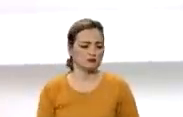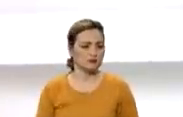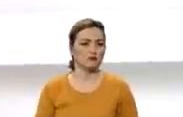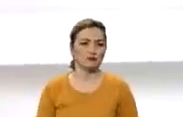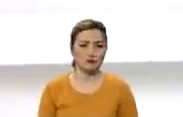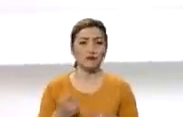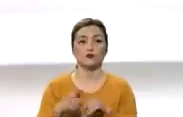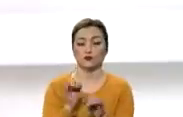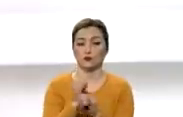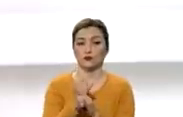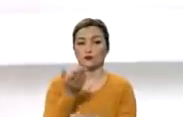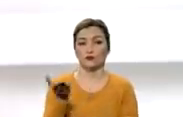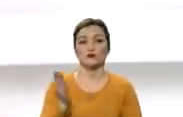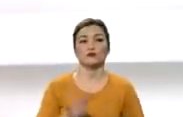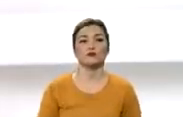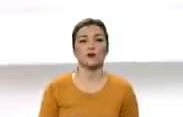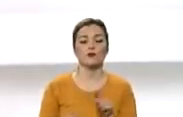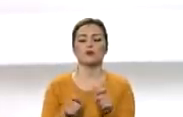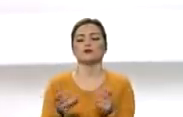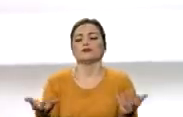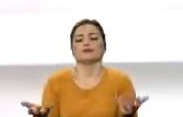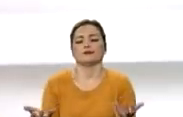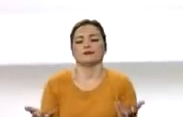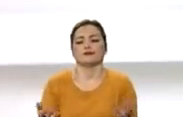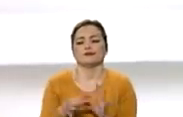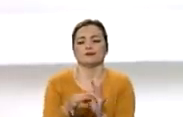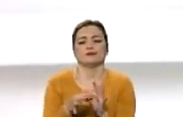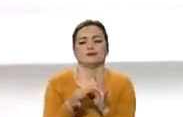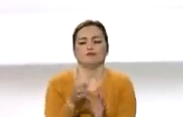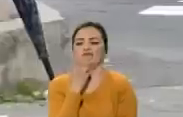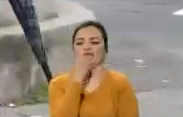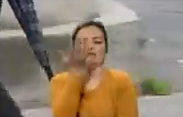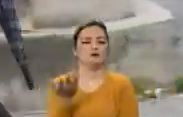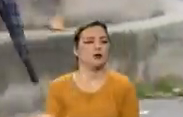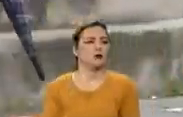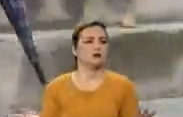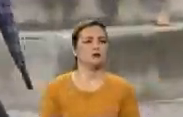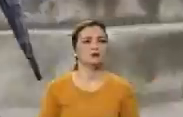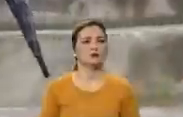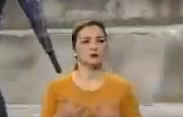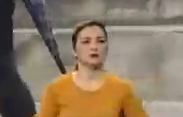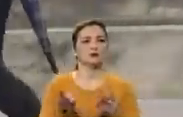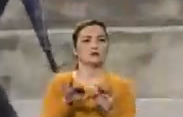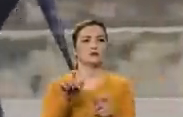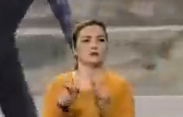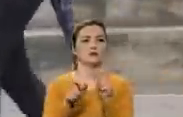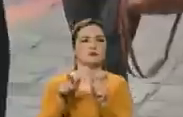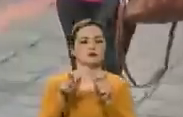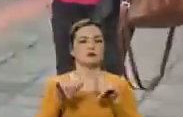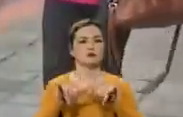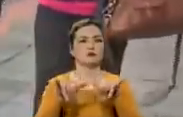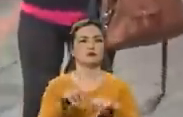de sus instituciones, porque la gente, vuelvo a insistir, no está colaborando en tema de aglomeraciones. Es importante que la ciudadanía